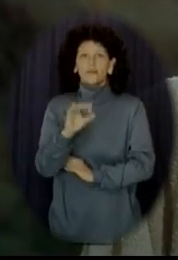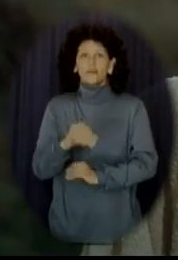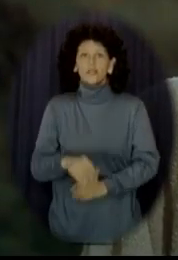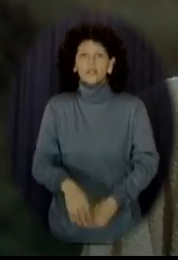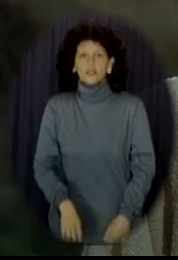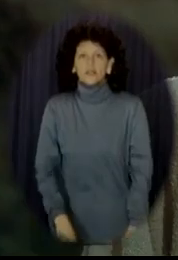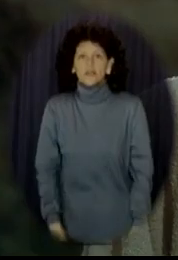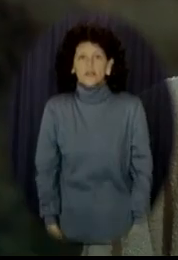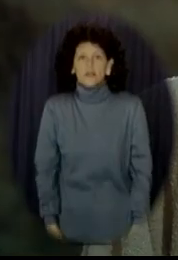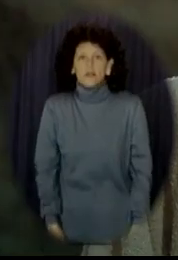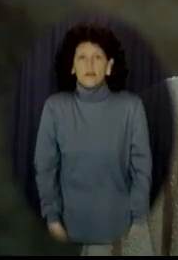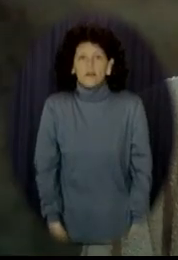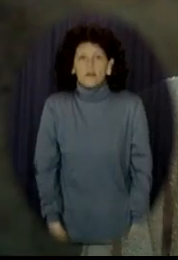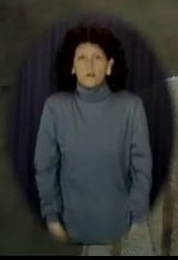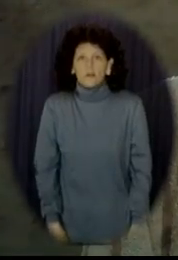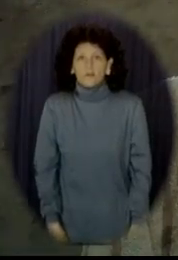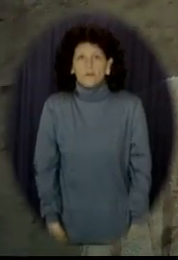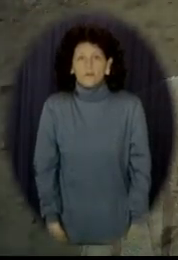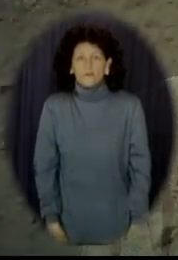complacencia.